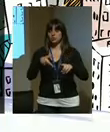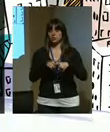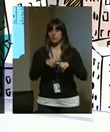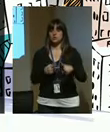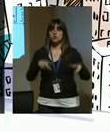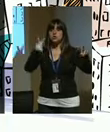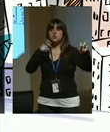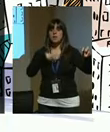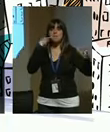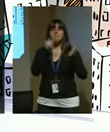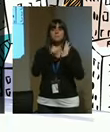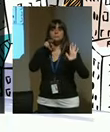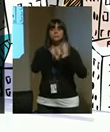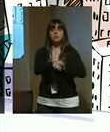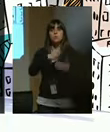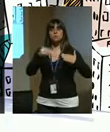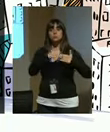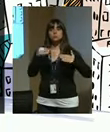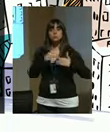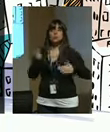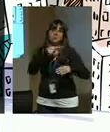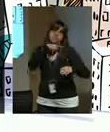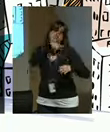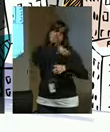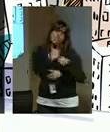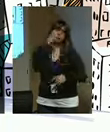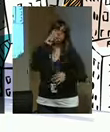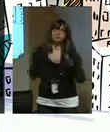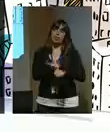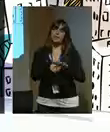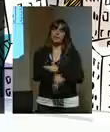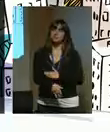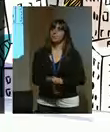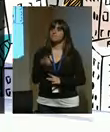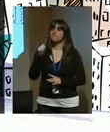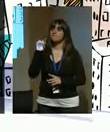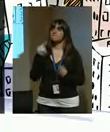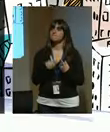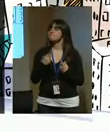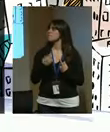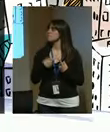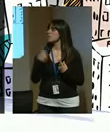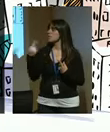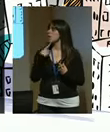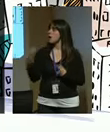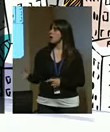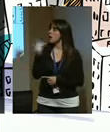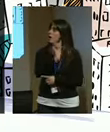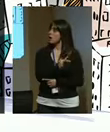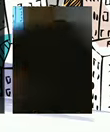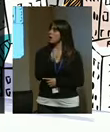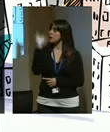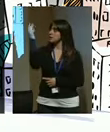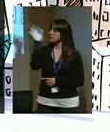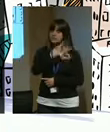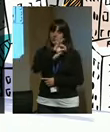bajo el título El punto de vista de los usuarios en turismo accesible. En primer lugar, damos la palabra al